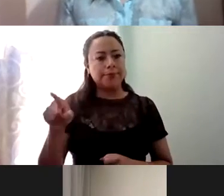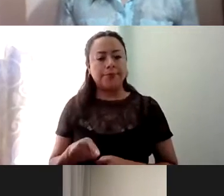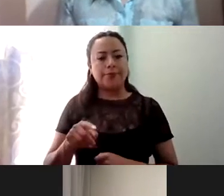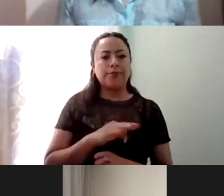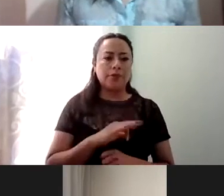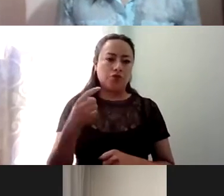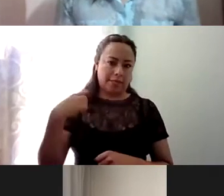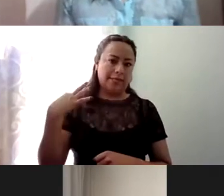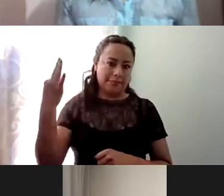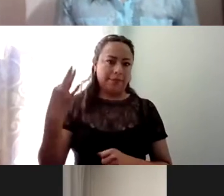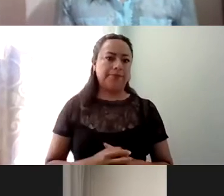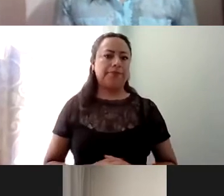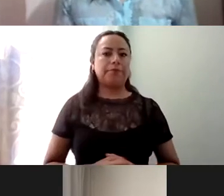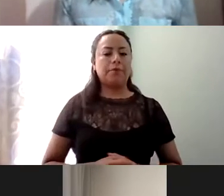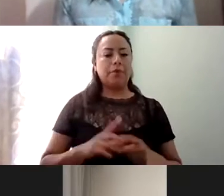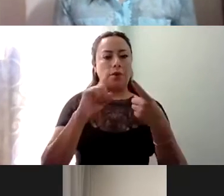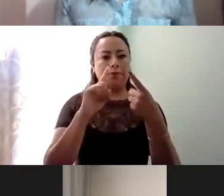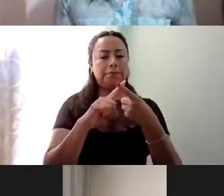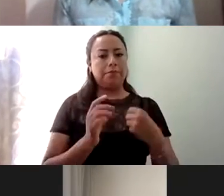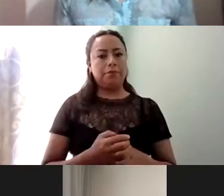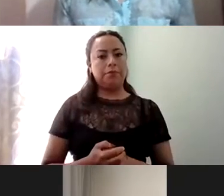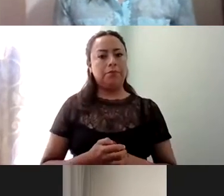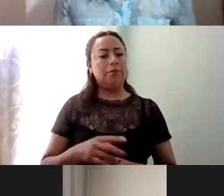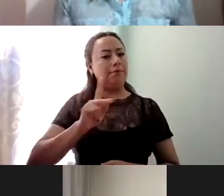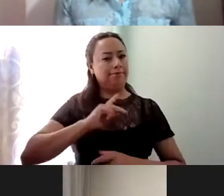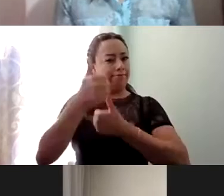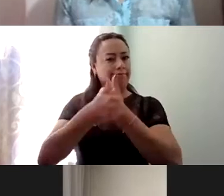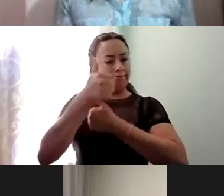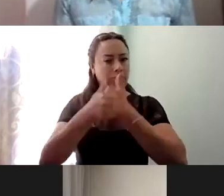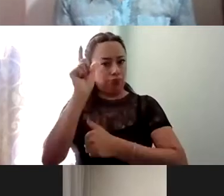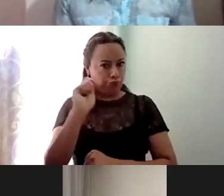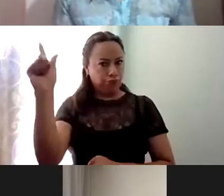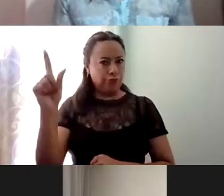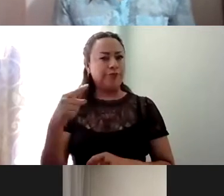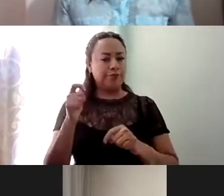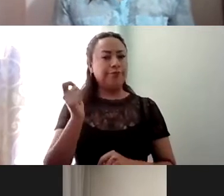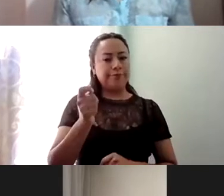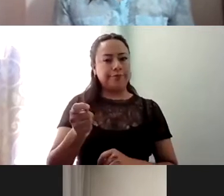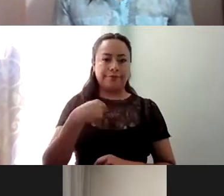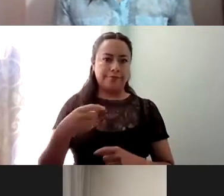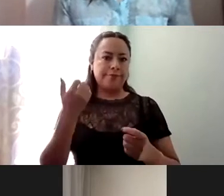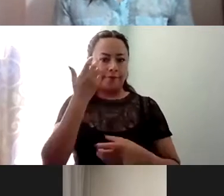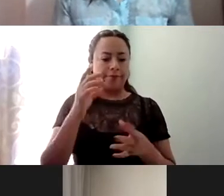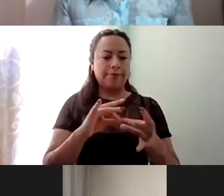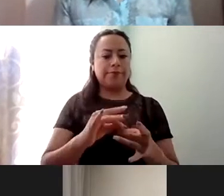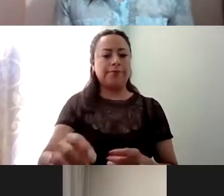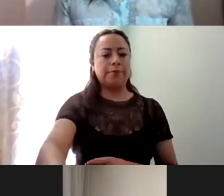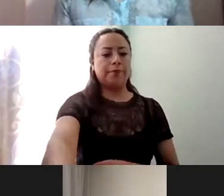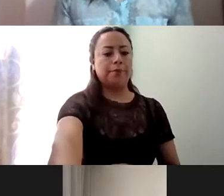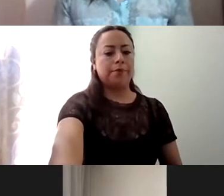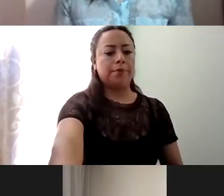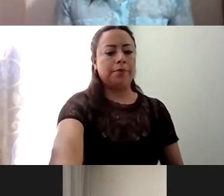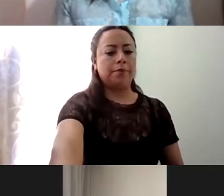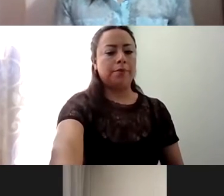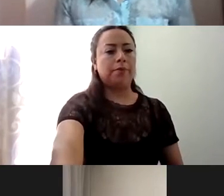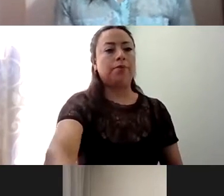designarme. Bueno, el primer punto, en cuanto a mi perfil profesional y académico, quisiera comentarles que soy licenciada, maestra y doctora